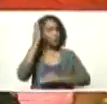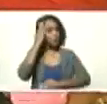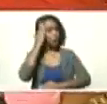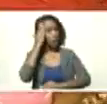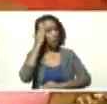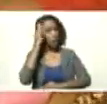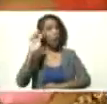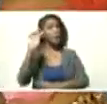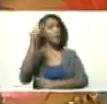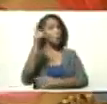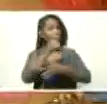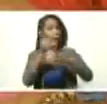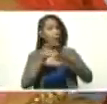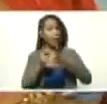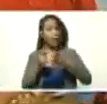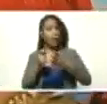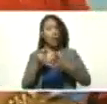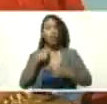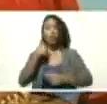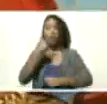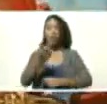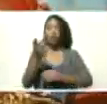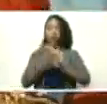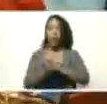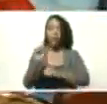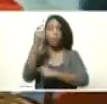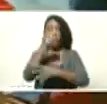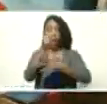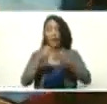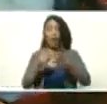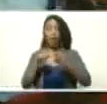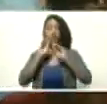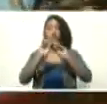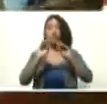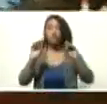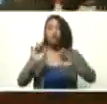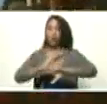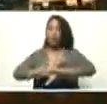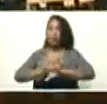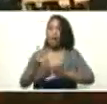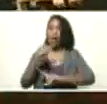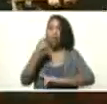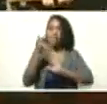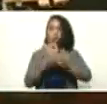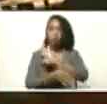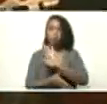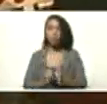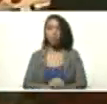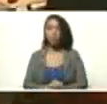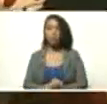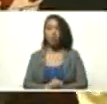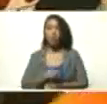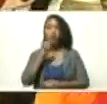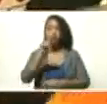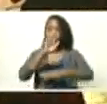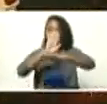es la segunda línea de acción. La primera línea es exhortarte. Ya te exhorté. Estás